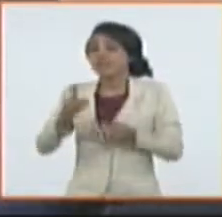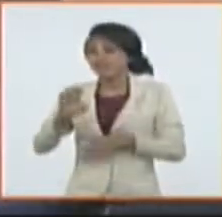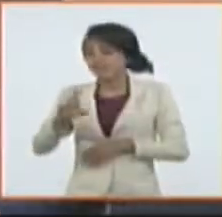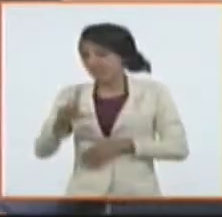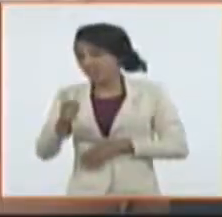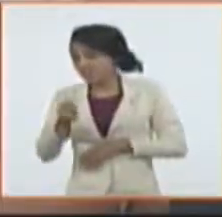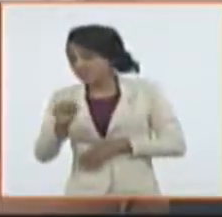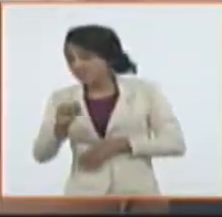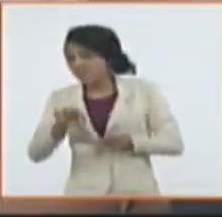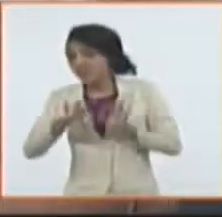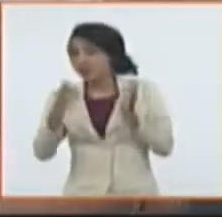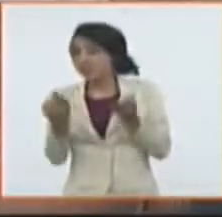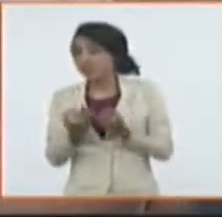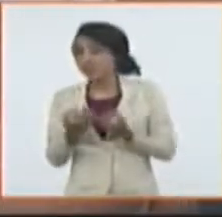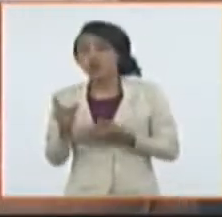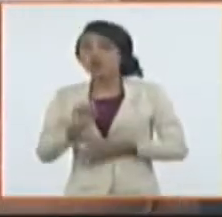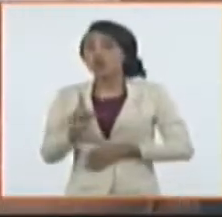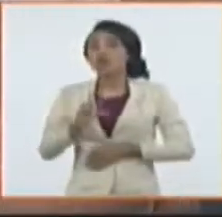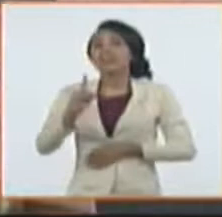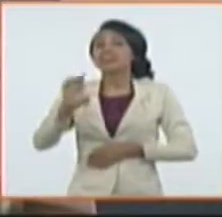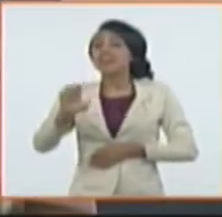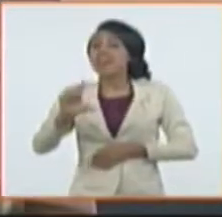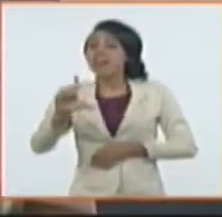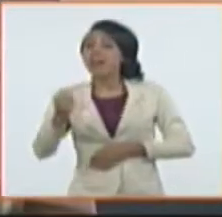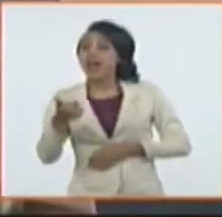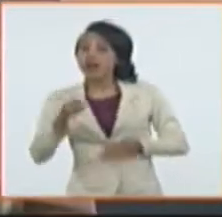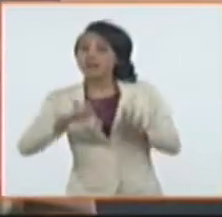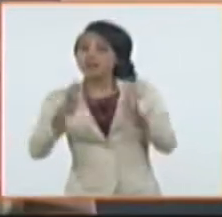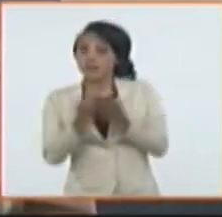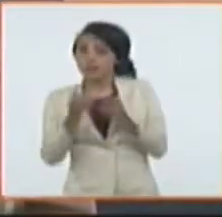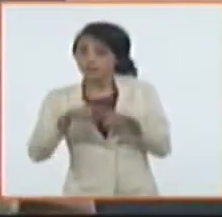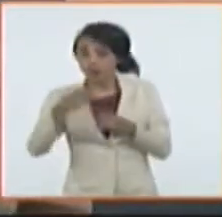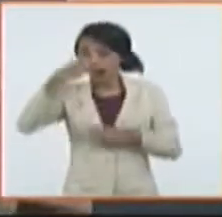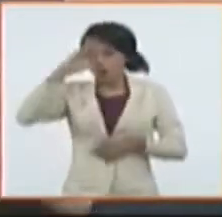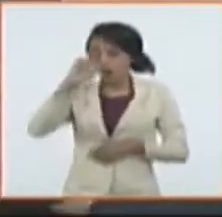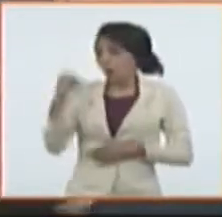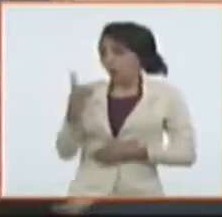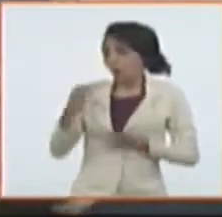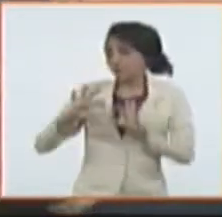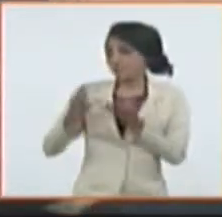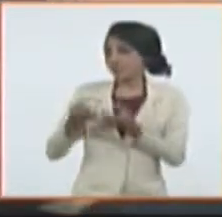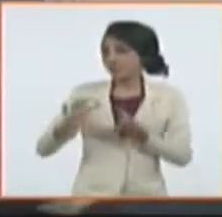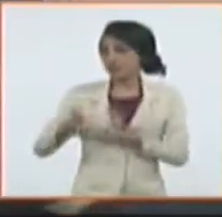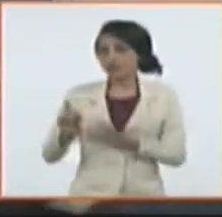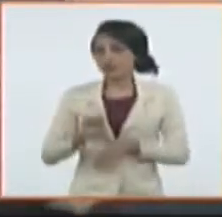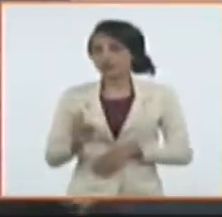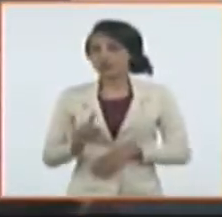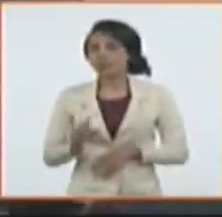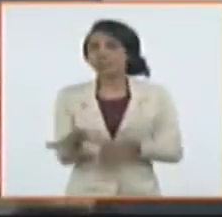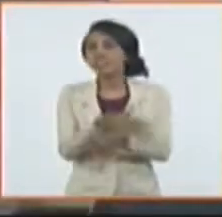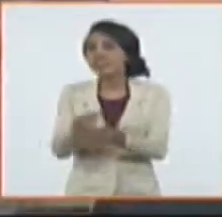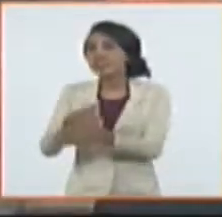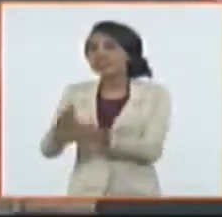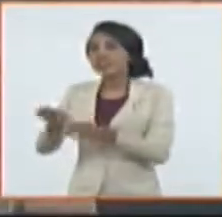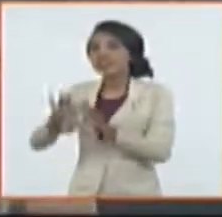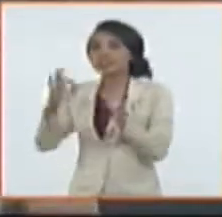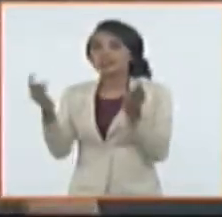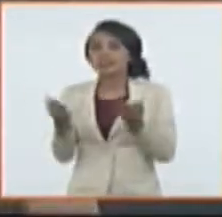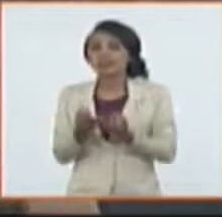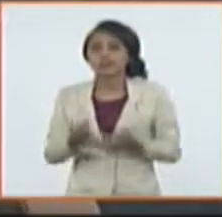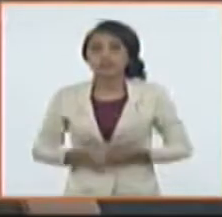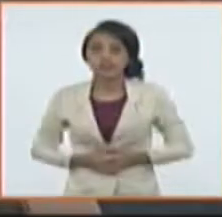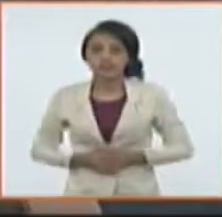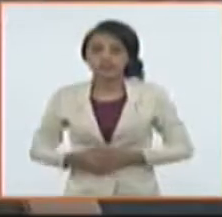familia. Y con ese código de la familia no le estamos diciendo a la gente obligadamente que tienen que ser de un tipo. Le estamos